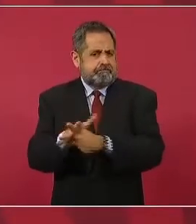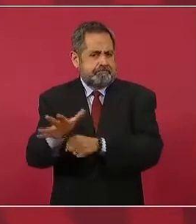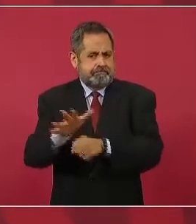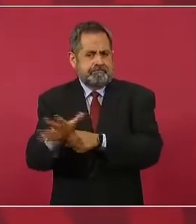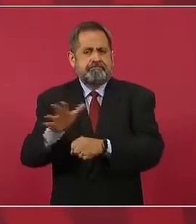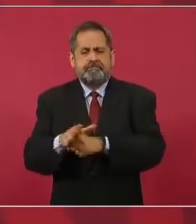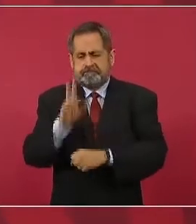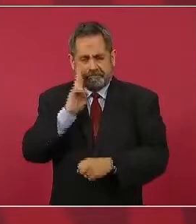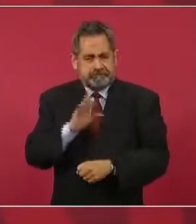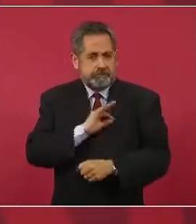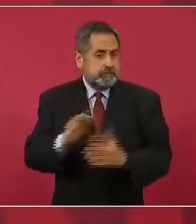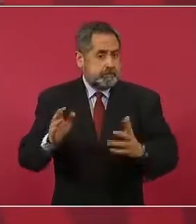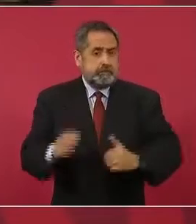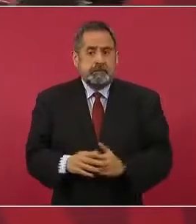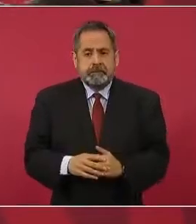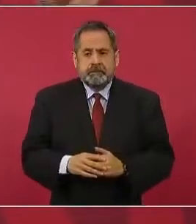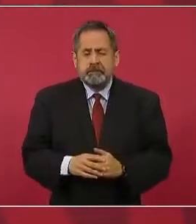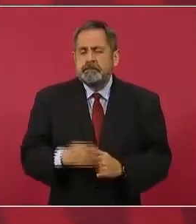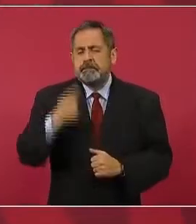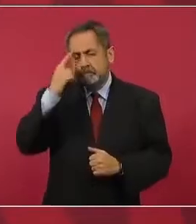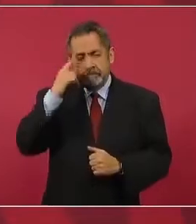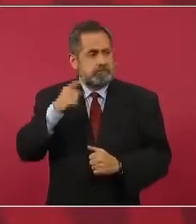y entregar anticipos.